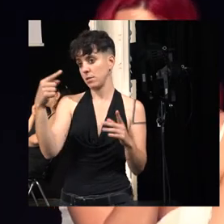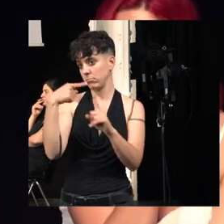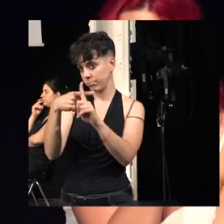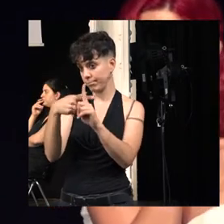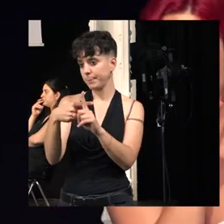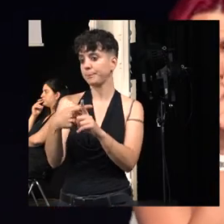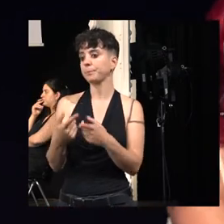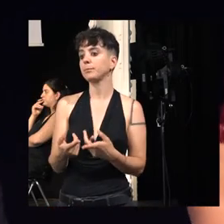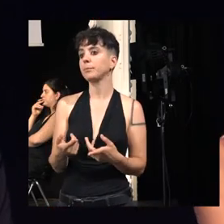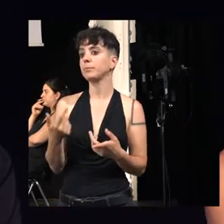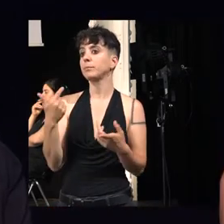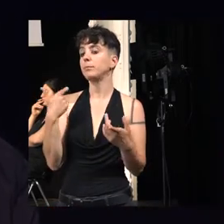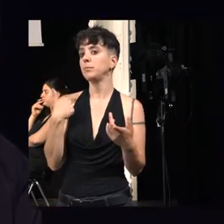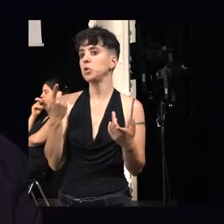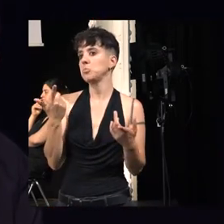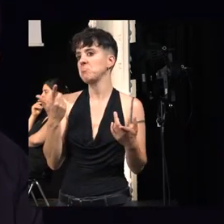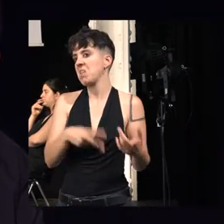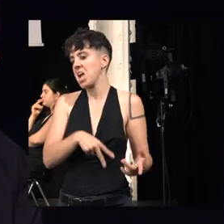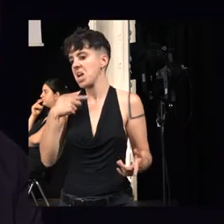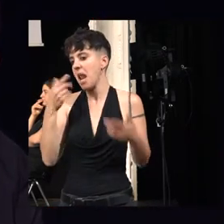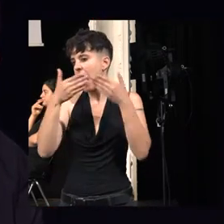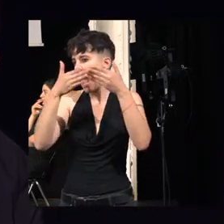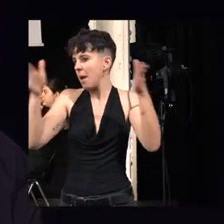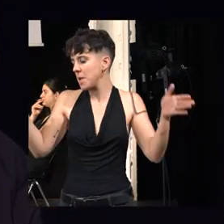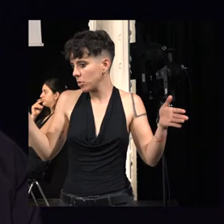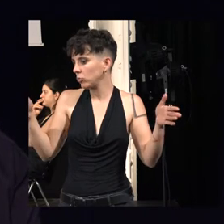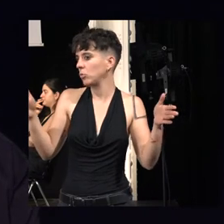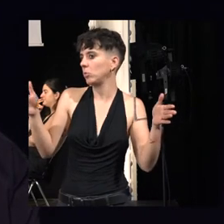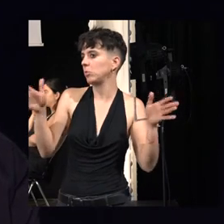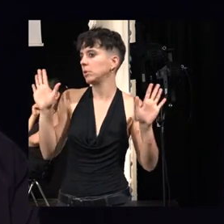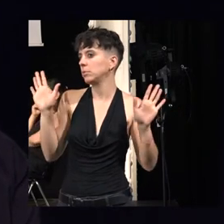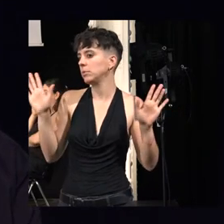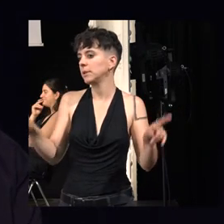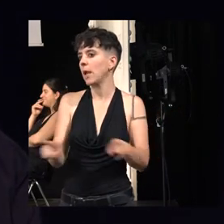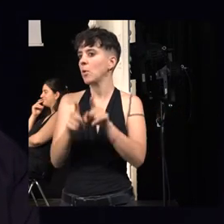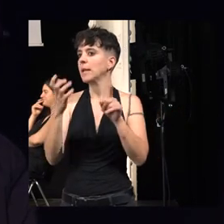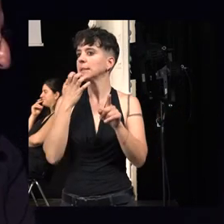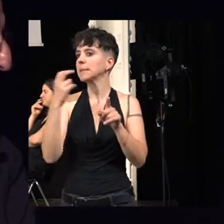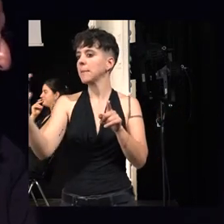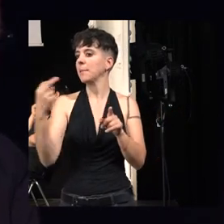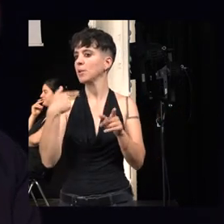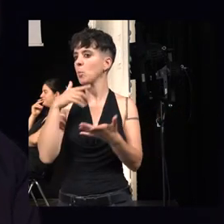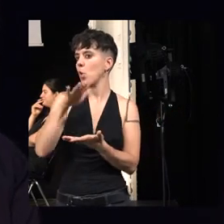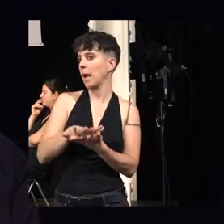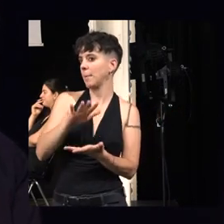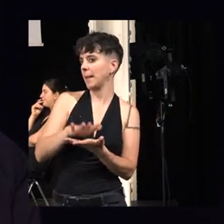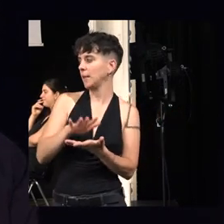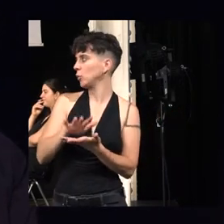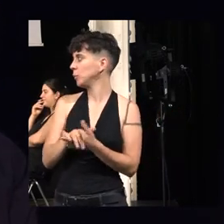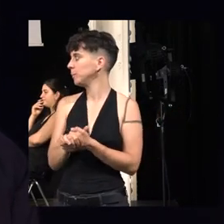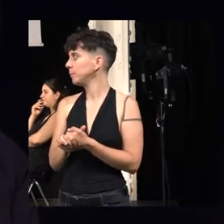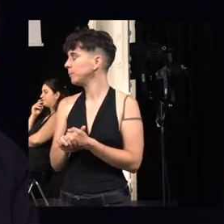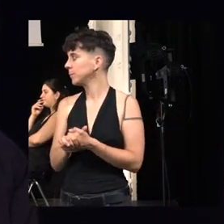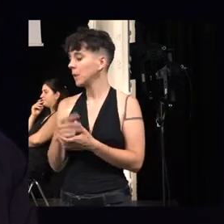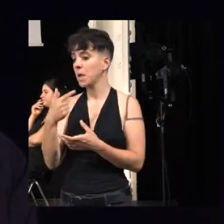Yo generalmente soy bastante abierto, aun cuando me veáis un poquito calmadito. Y en